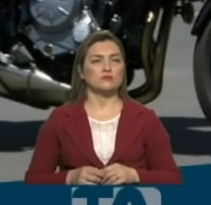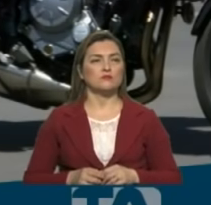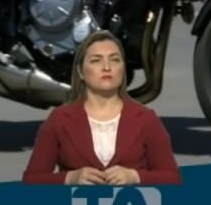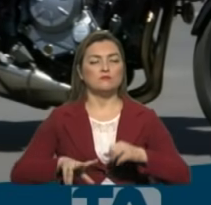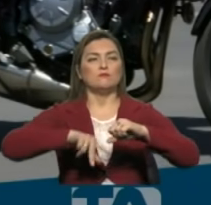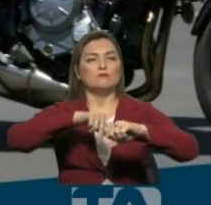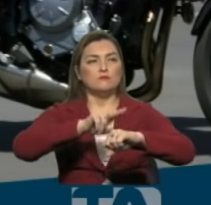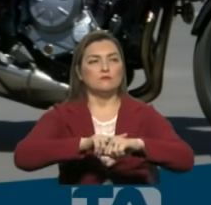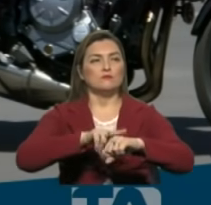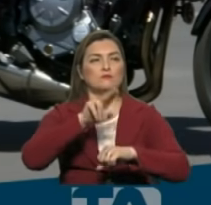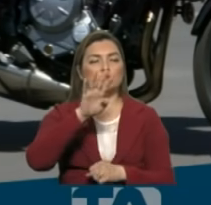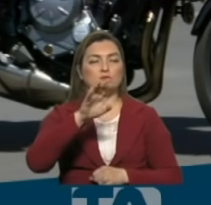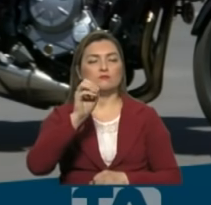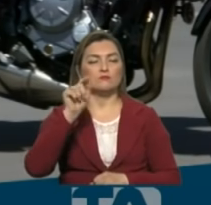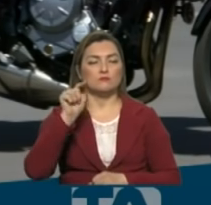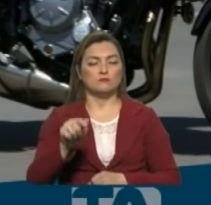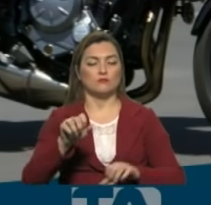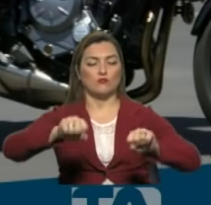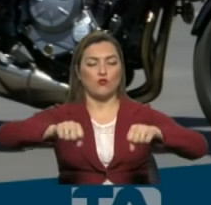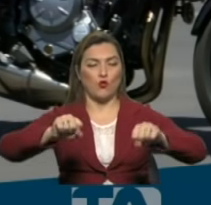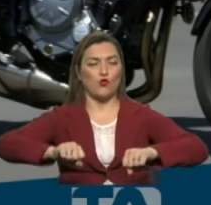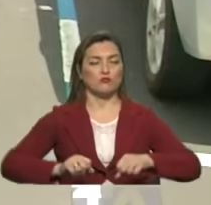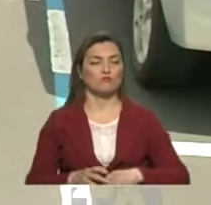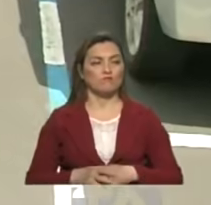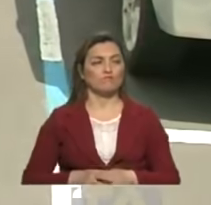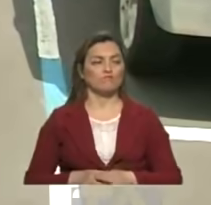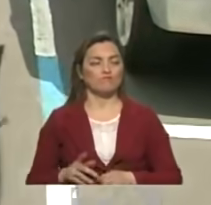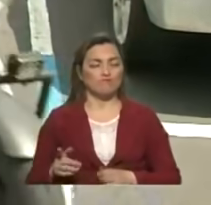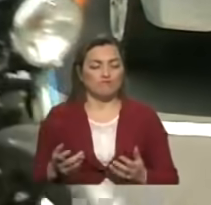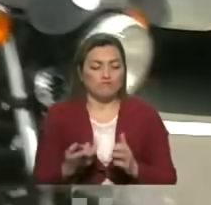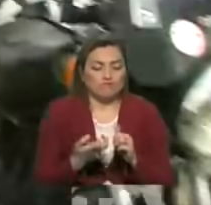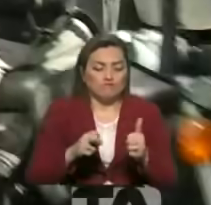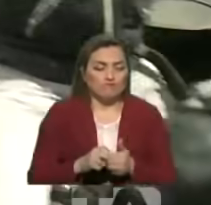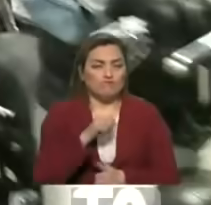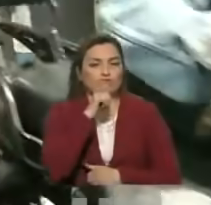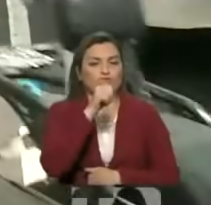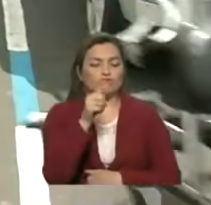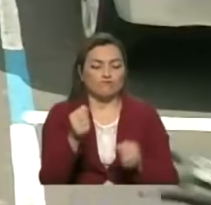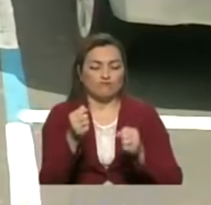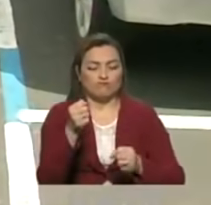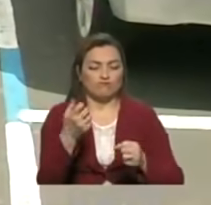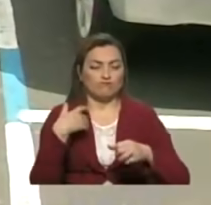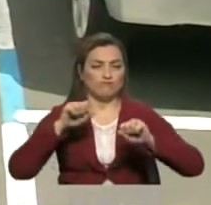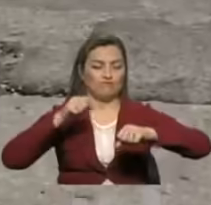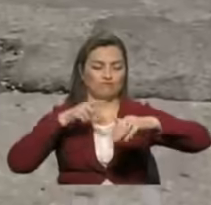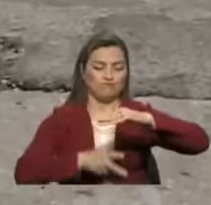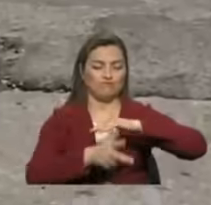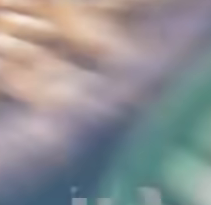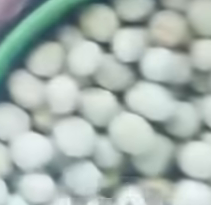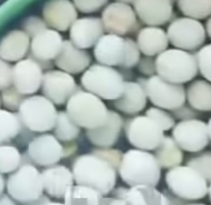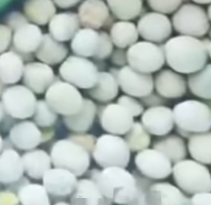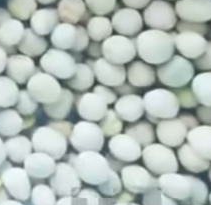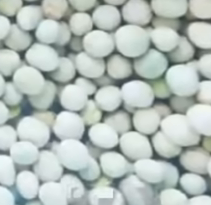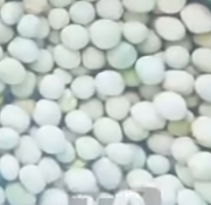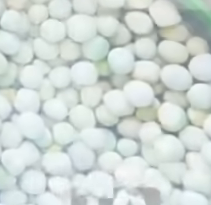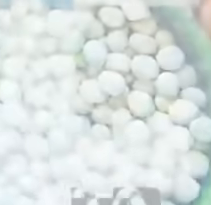escala nacional hay 400.000 motos y según Asomoto, este problema por la falta de estacionamientos se registra en las